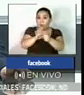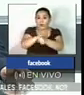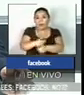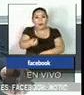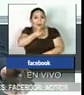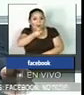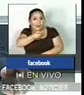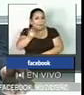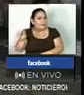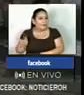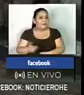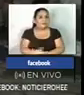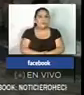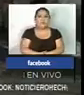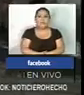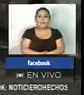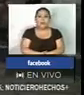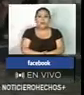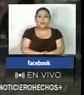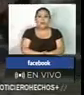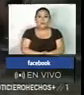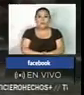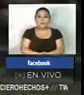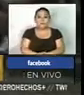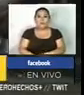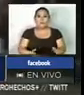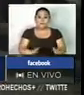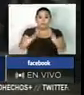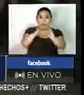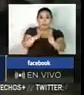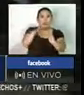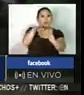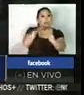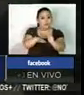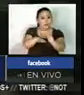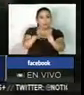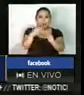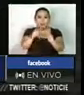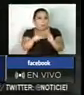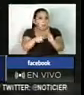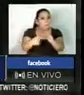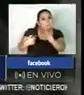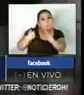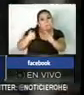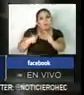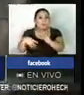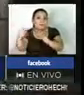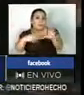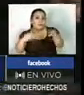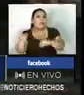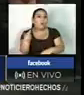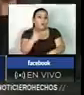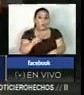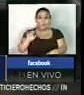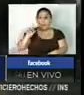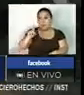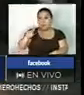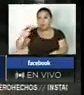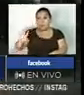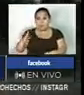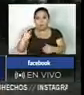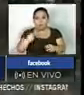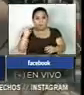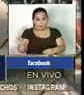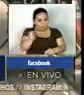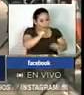las declaraciones. Para saltarse la cuarentena domiciliar ya fueron retenidas 14 personas, quienes fueron llevadas a